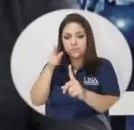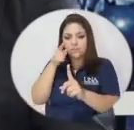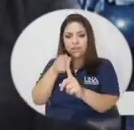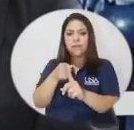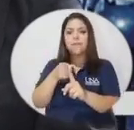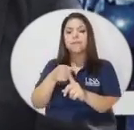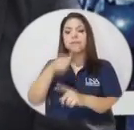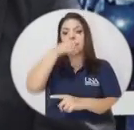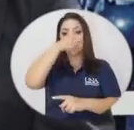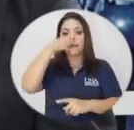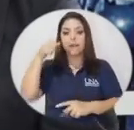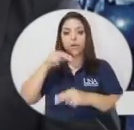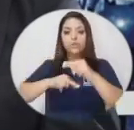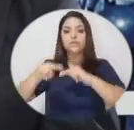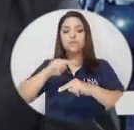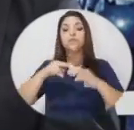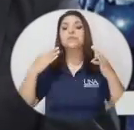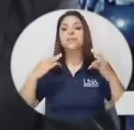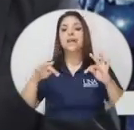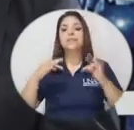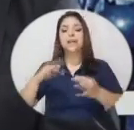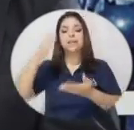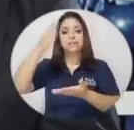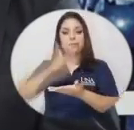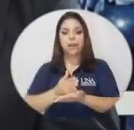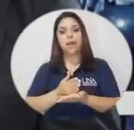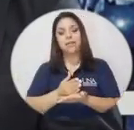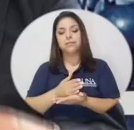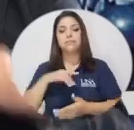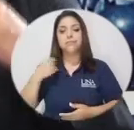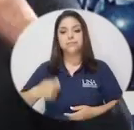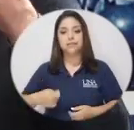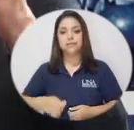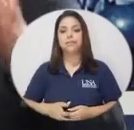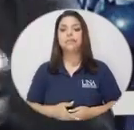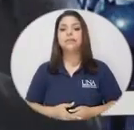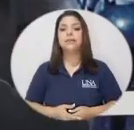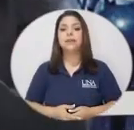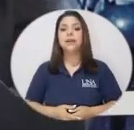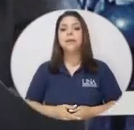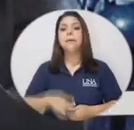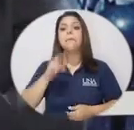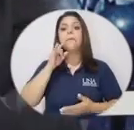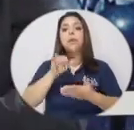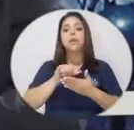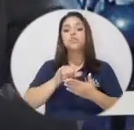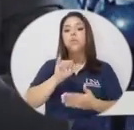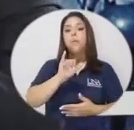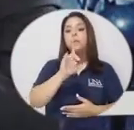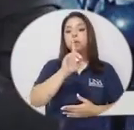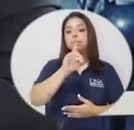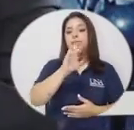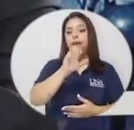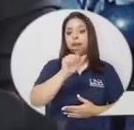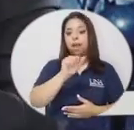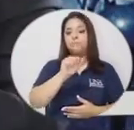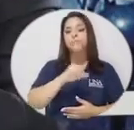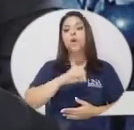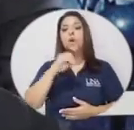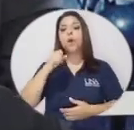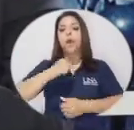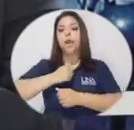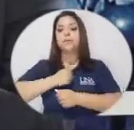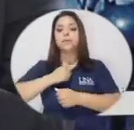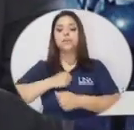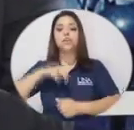que es el elemento que van a tratar de parar. Por eso no sería extraño que organismos como la DEA, organismos